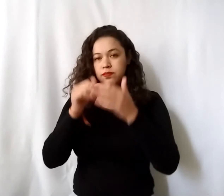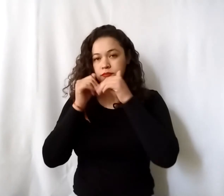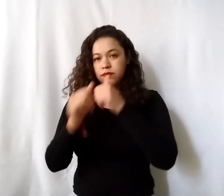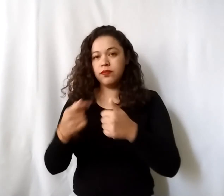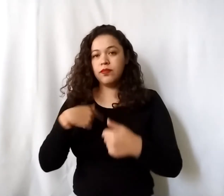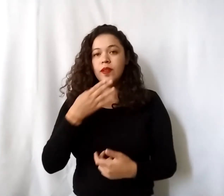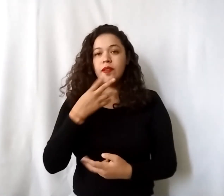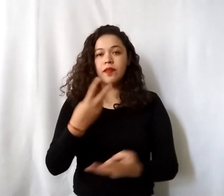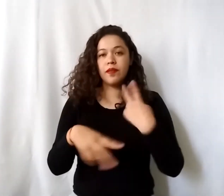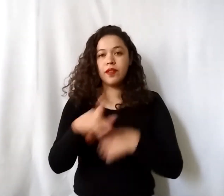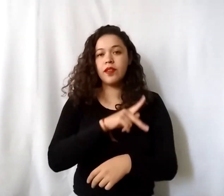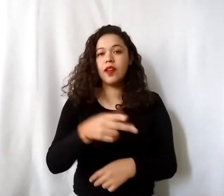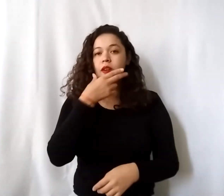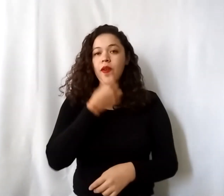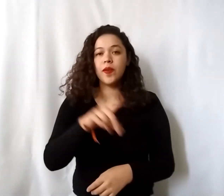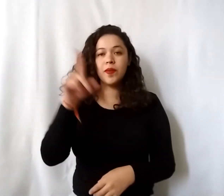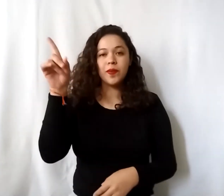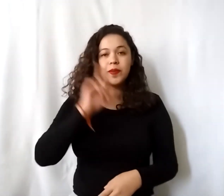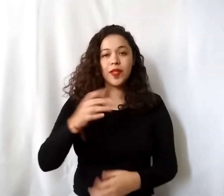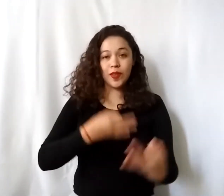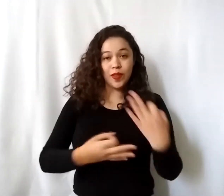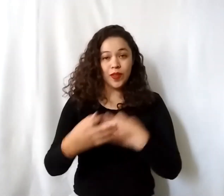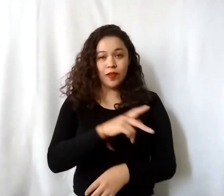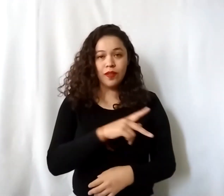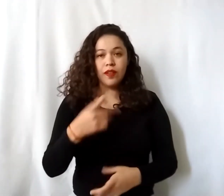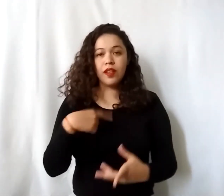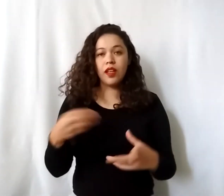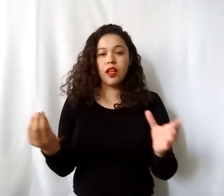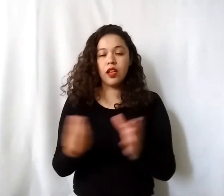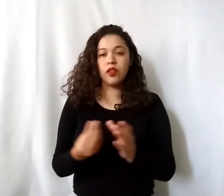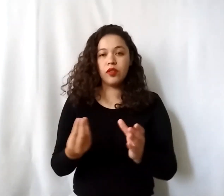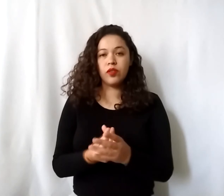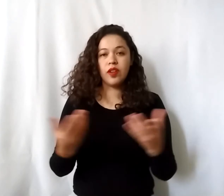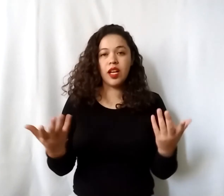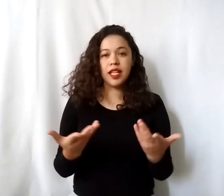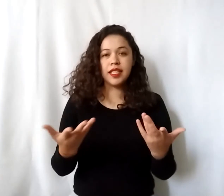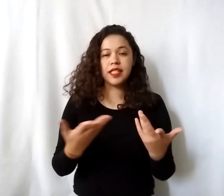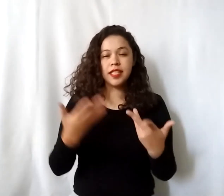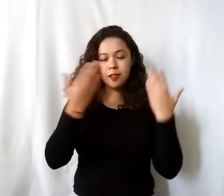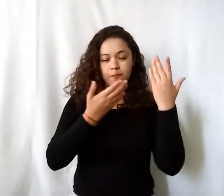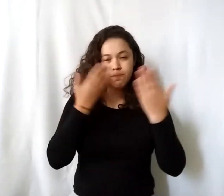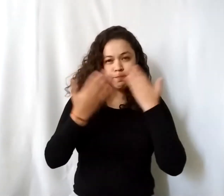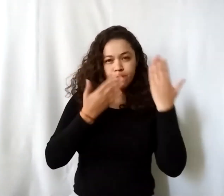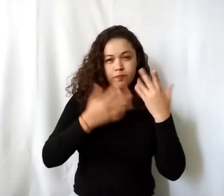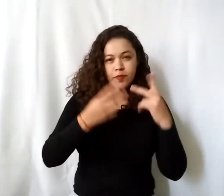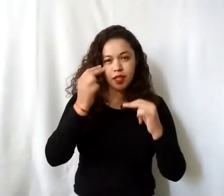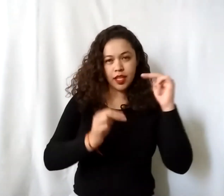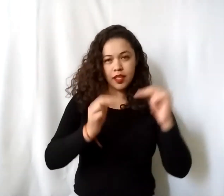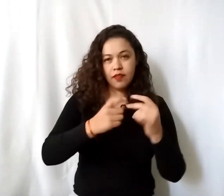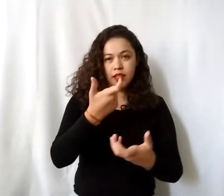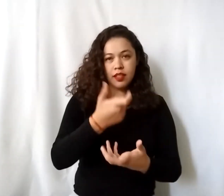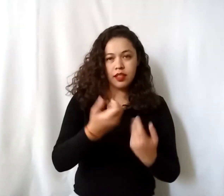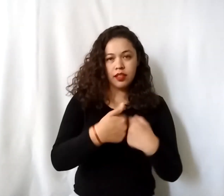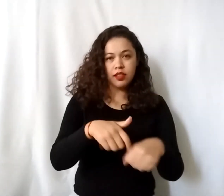y bienvenidas todos al curso Cómo elaborar el estudio socioeconómico y tabulador